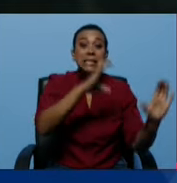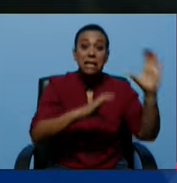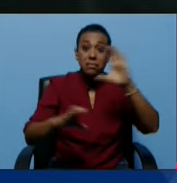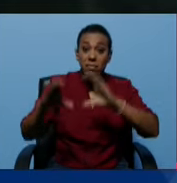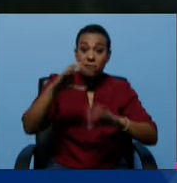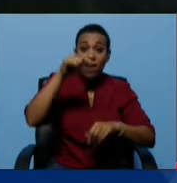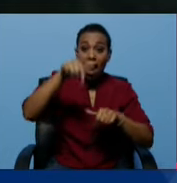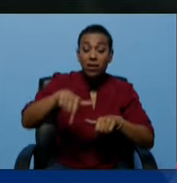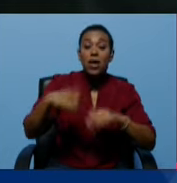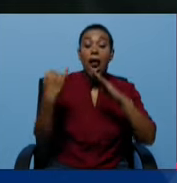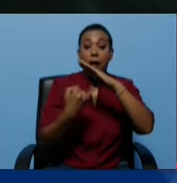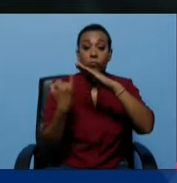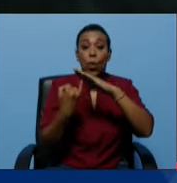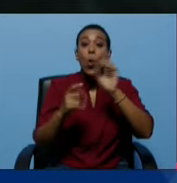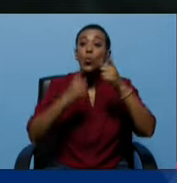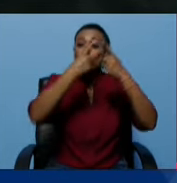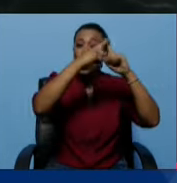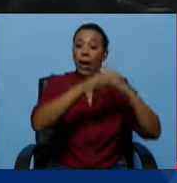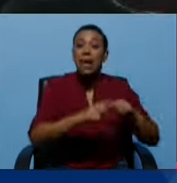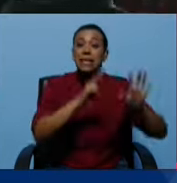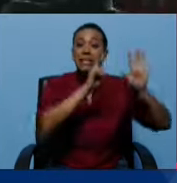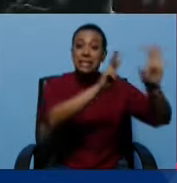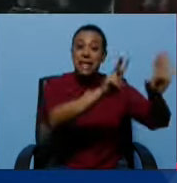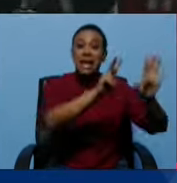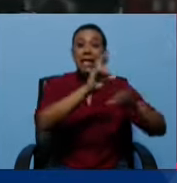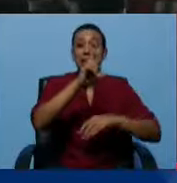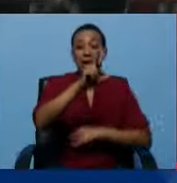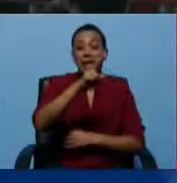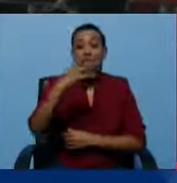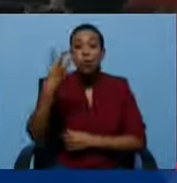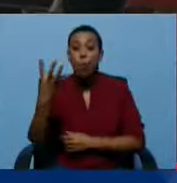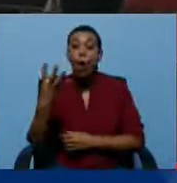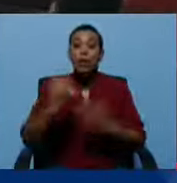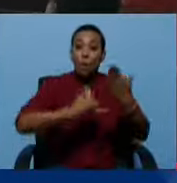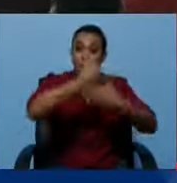científica para llegar a un total de 734.